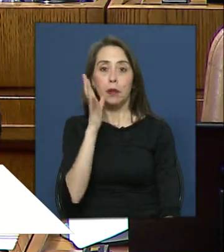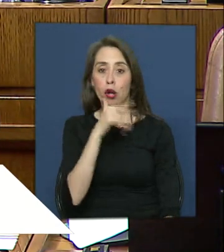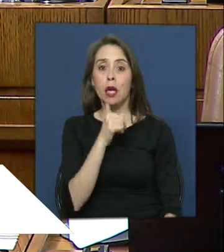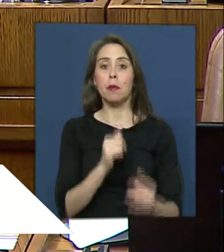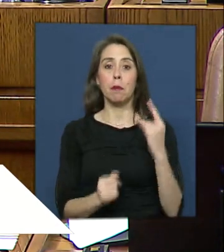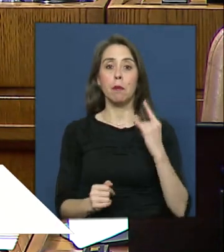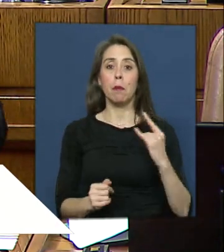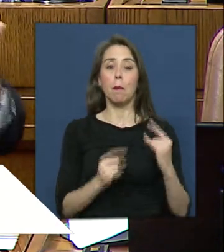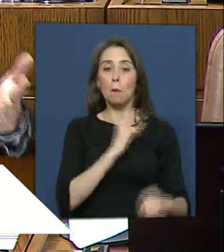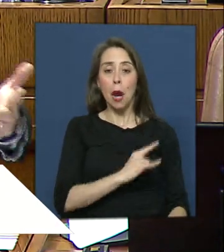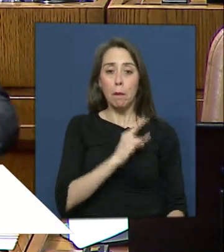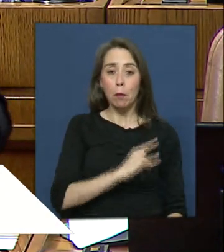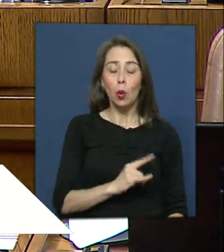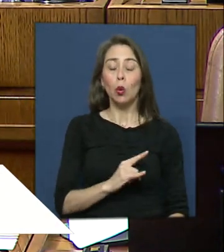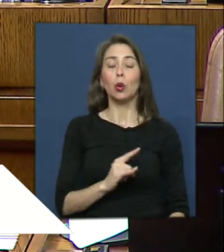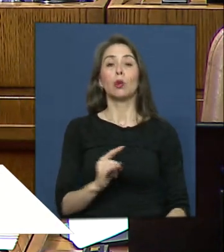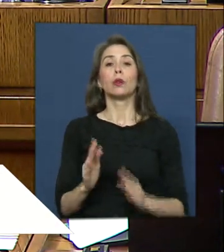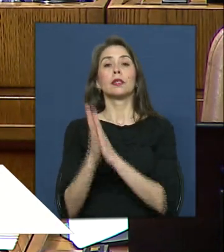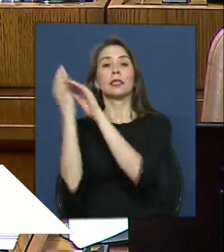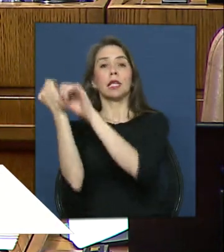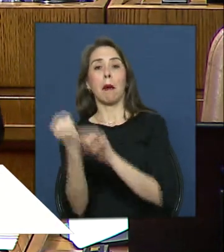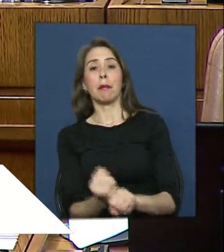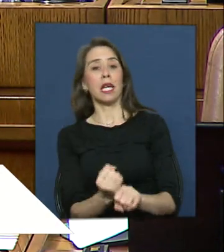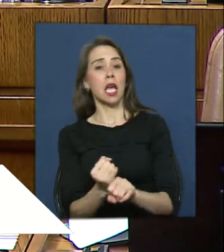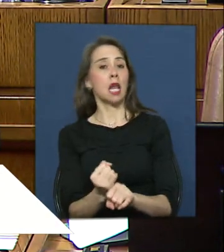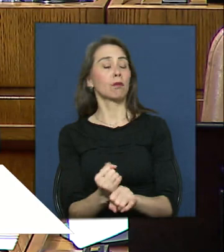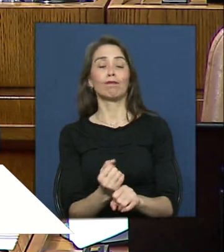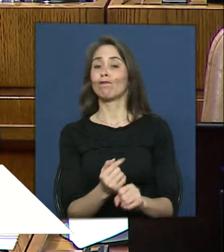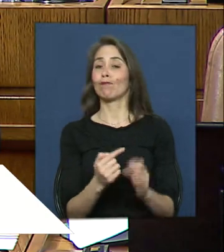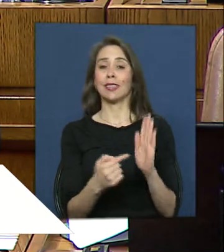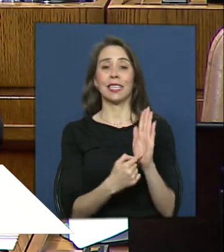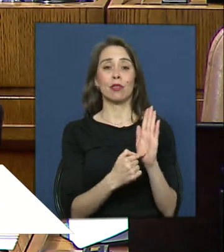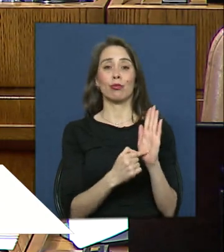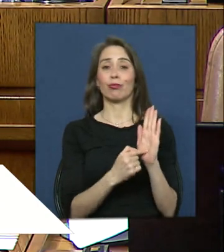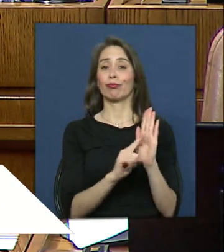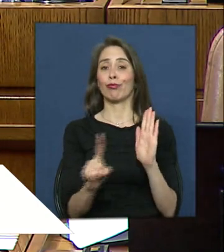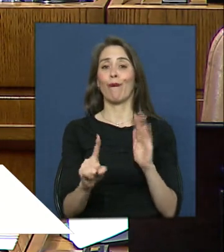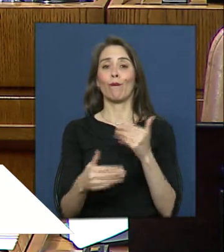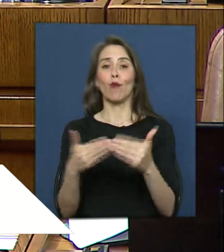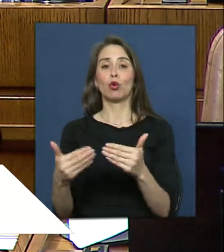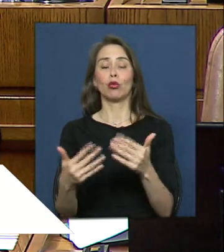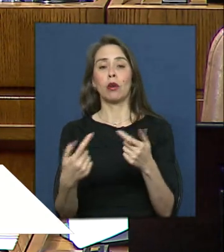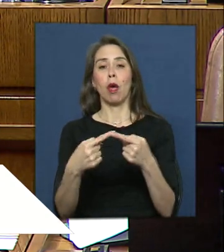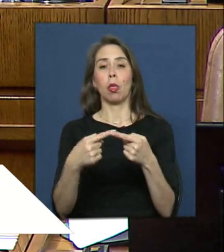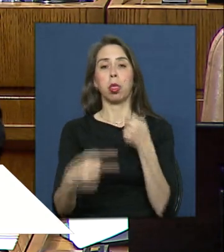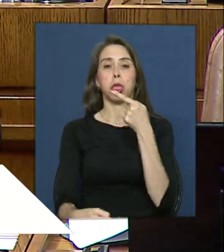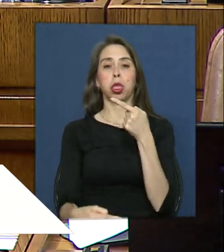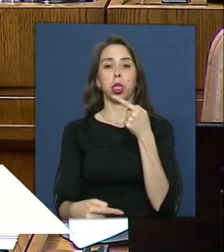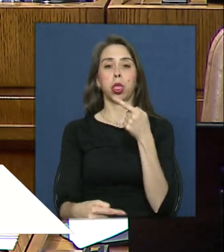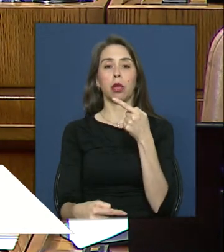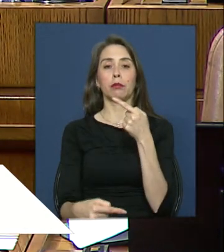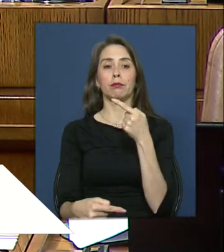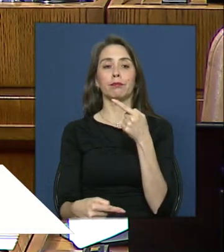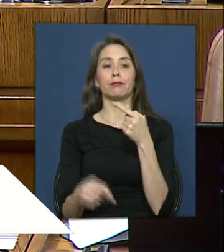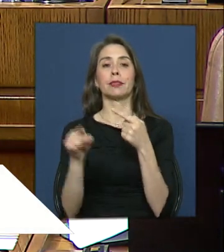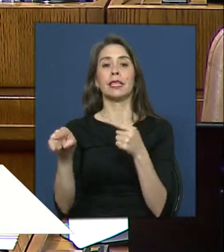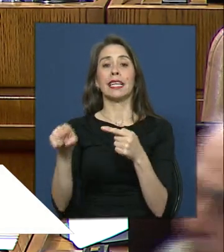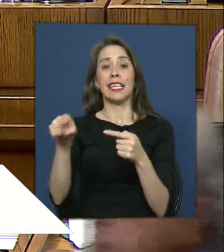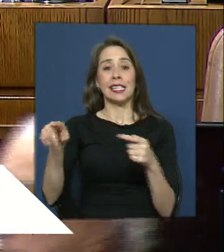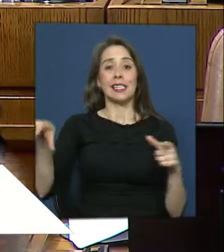Maipú, San Miguel. Simplemente no funciona, no calza, porque no son el